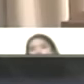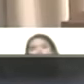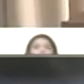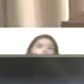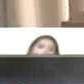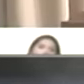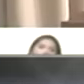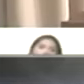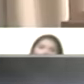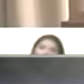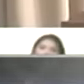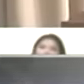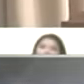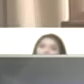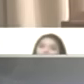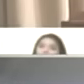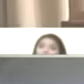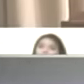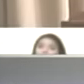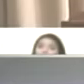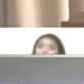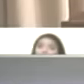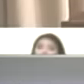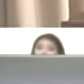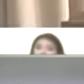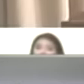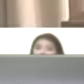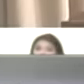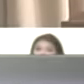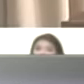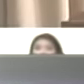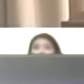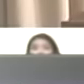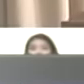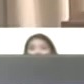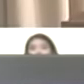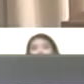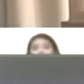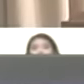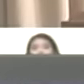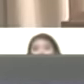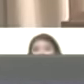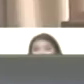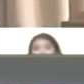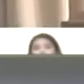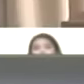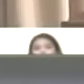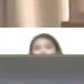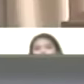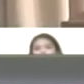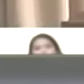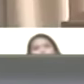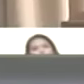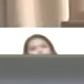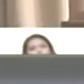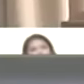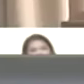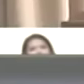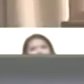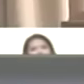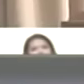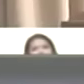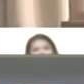fallecen. Entonces, el balance hasta el momento son 8 fallecidos. Tenemos una persona que también